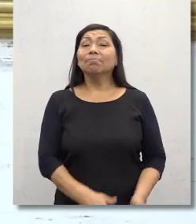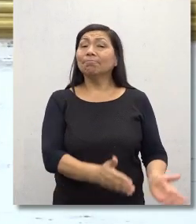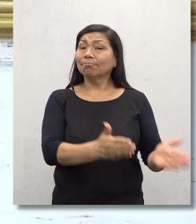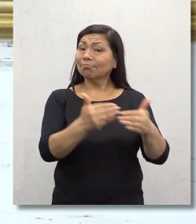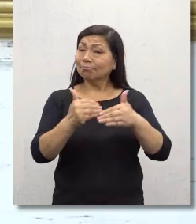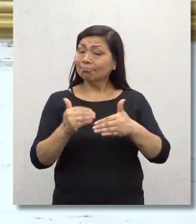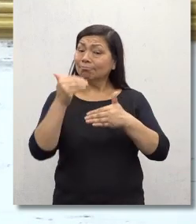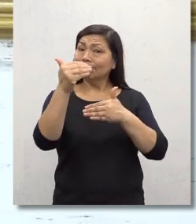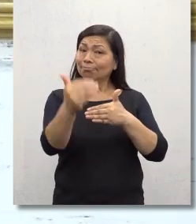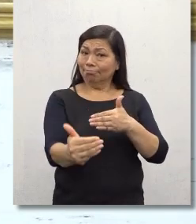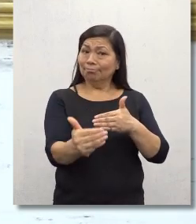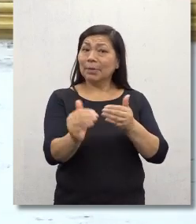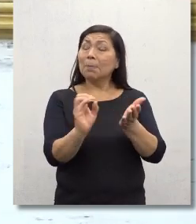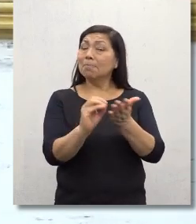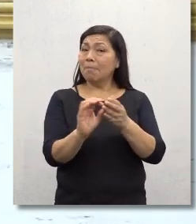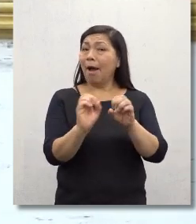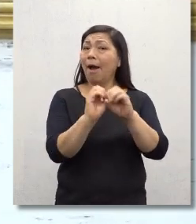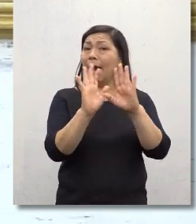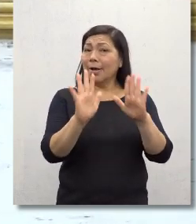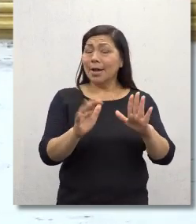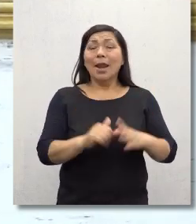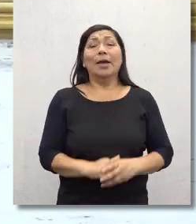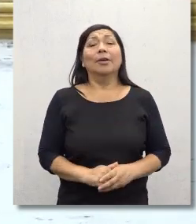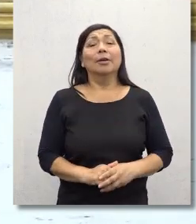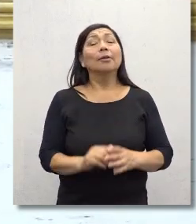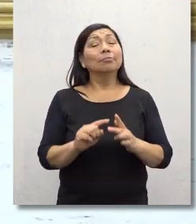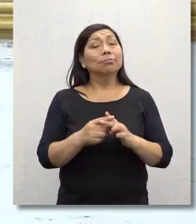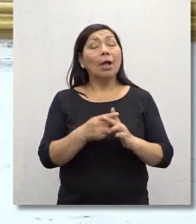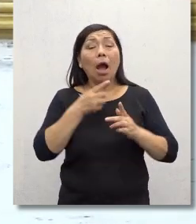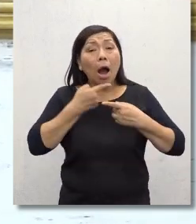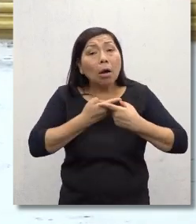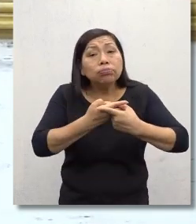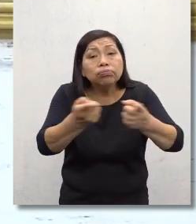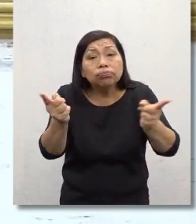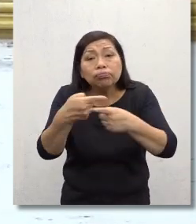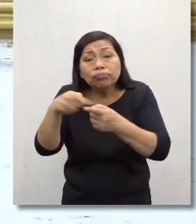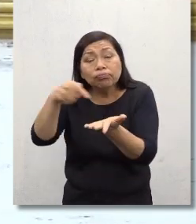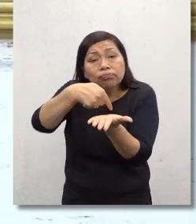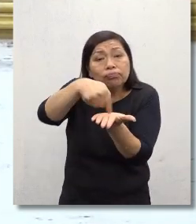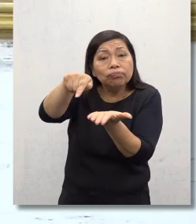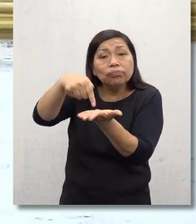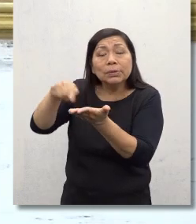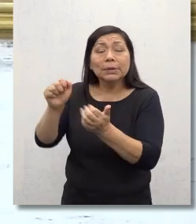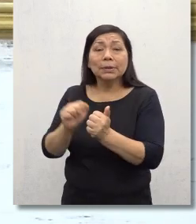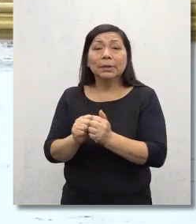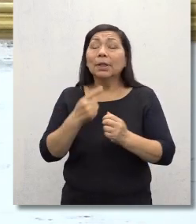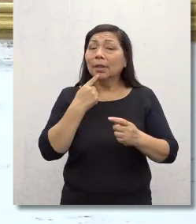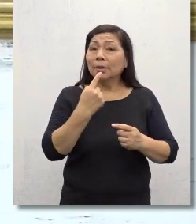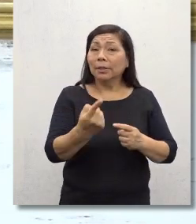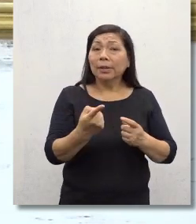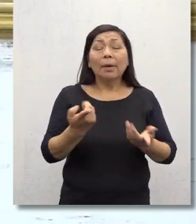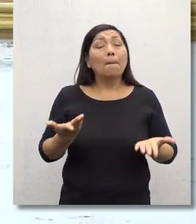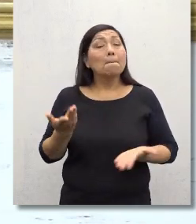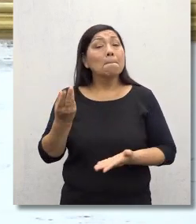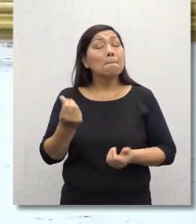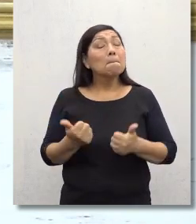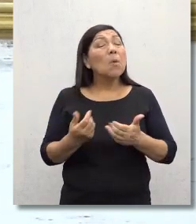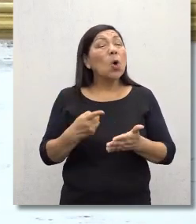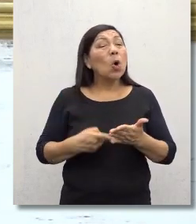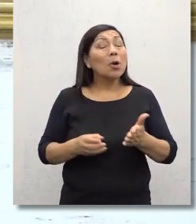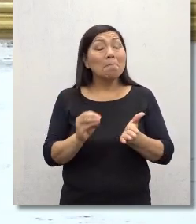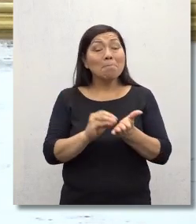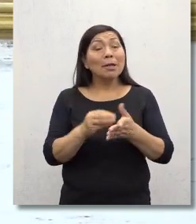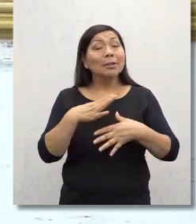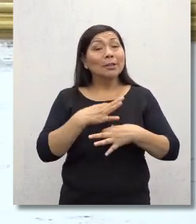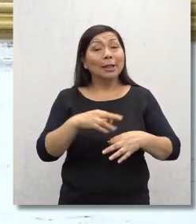Un paso adelante en la transparencia. Comenzó a difundirse públicamente las deliberaciones de los casos de